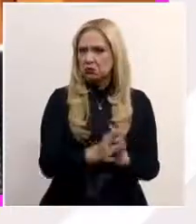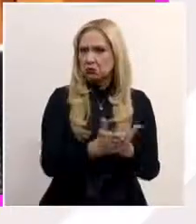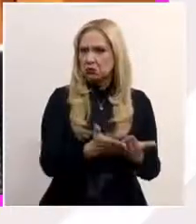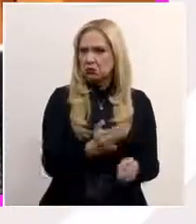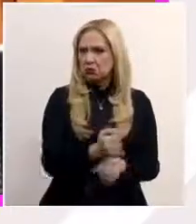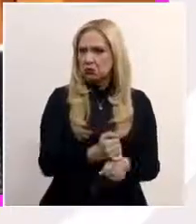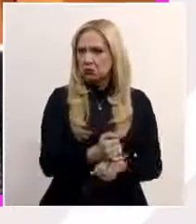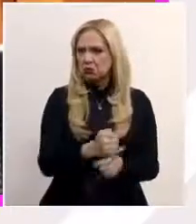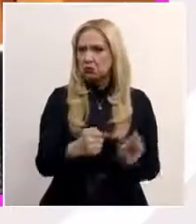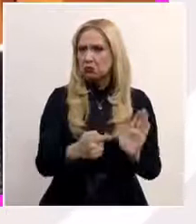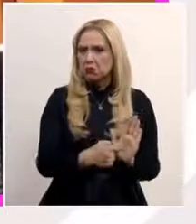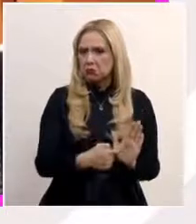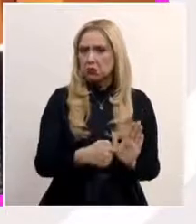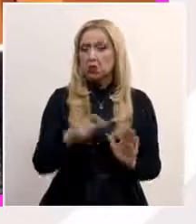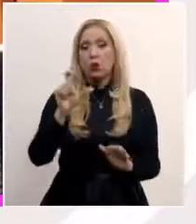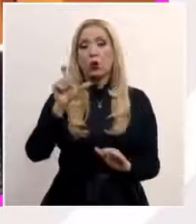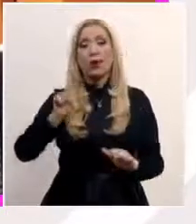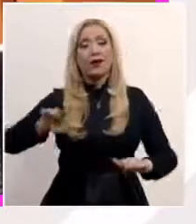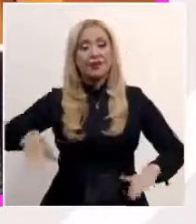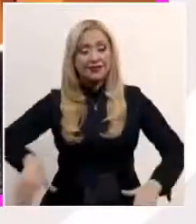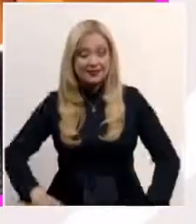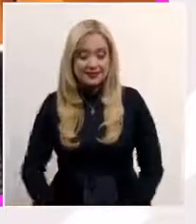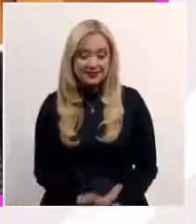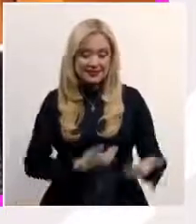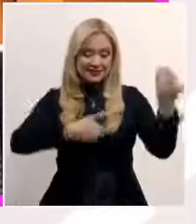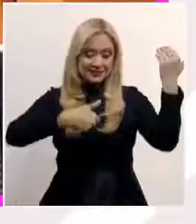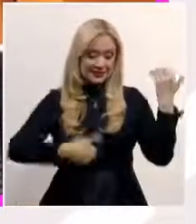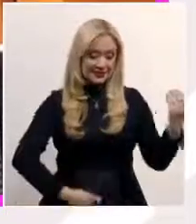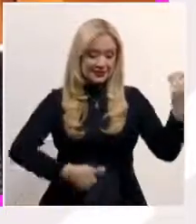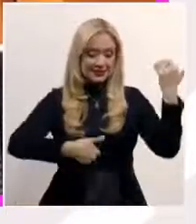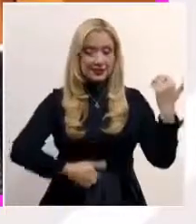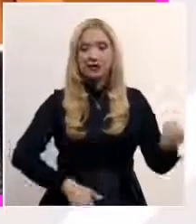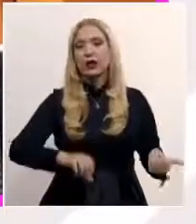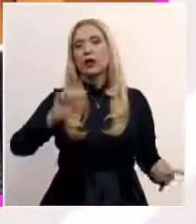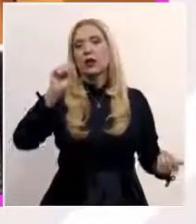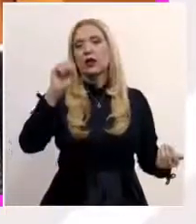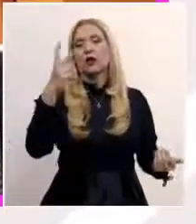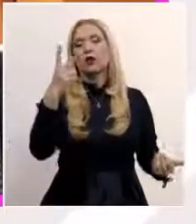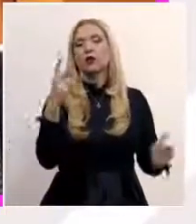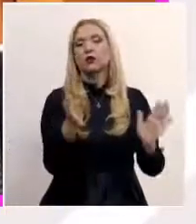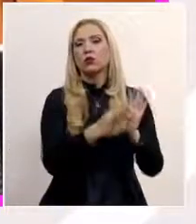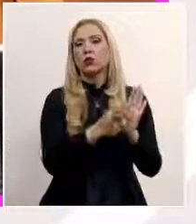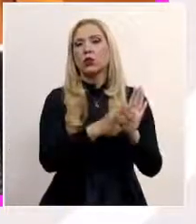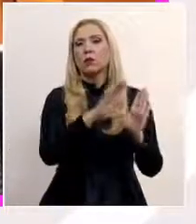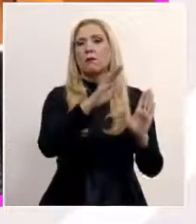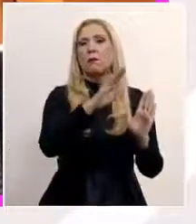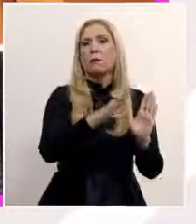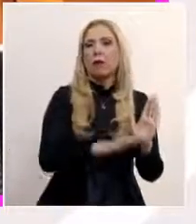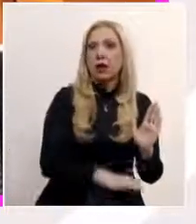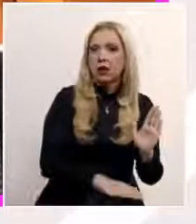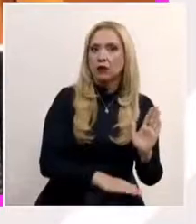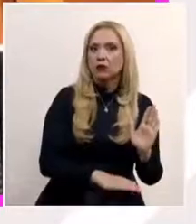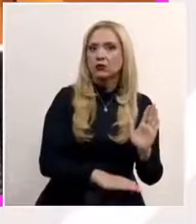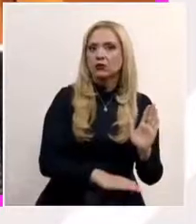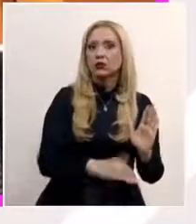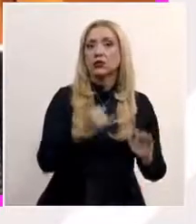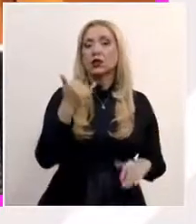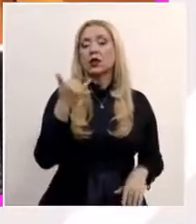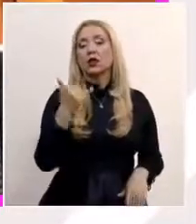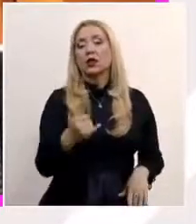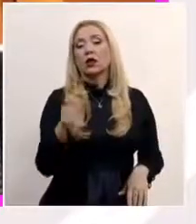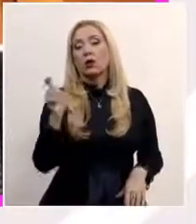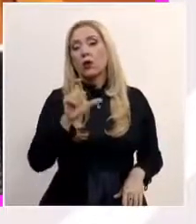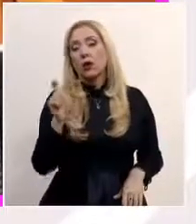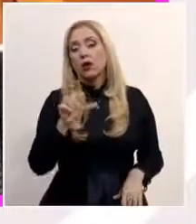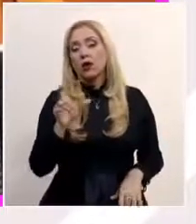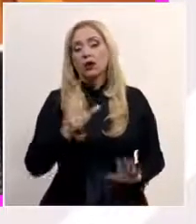el nacimiento de su hijo o hija ha decrecido en 62 puntos porcentuales. Y 4/4 después de